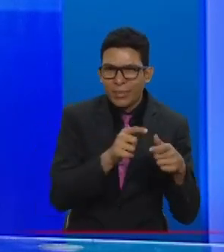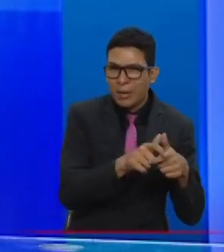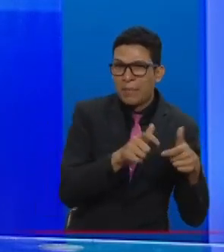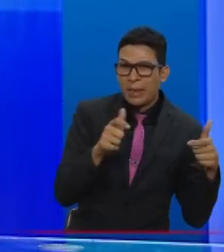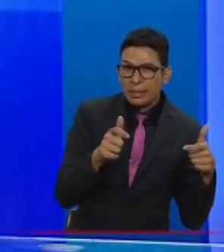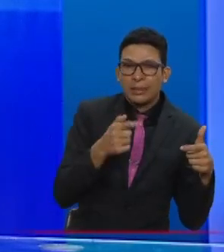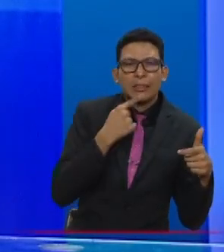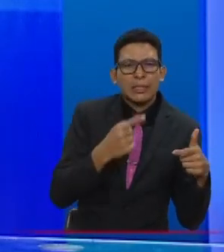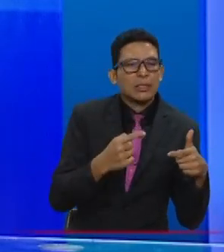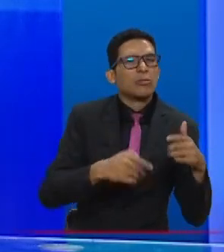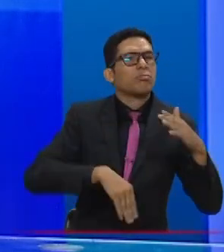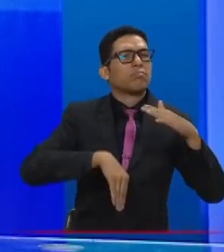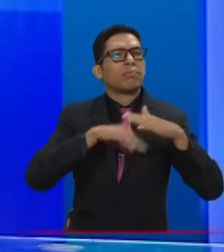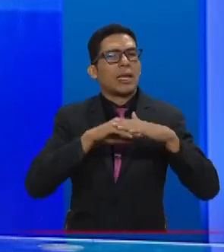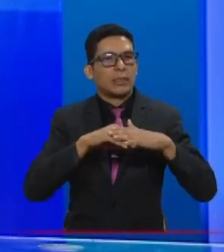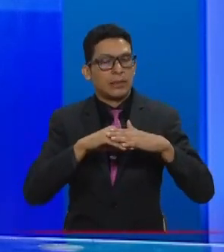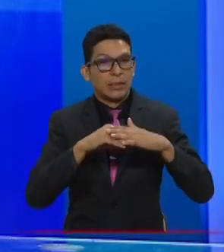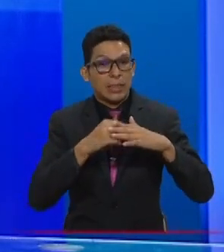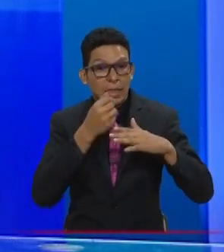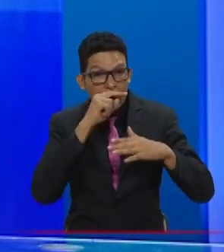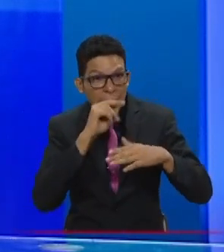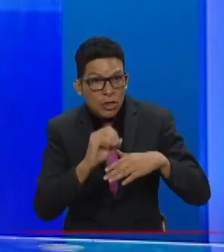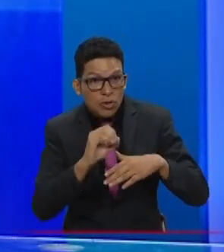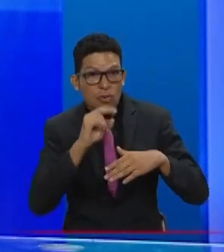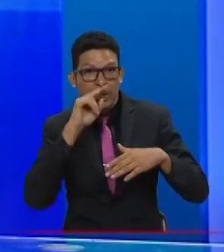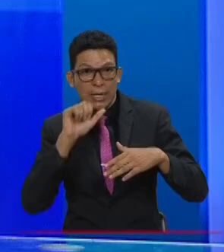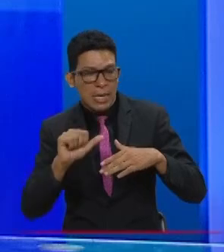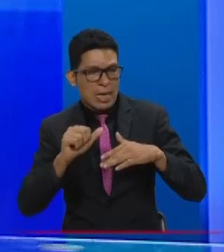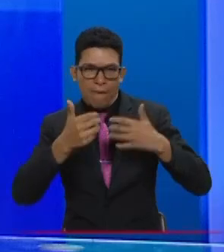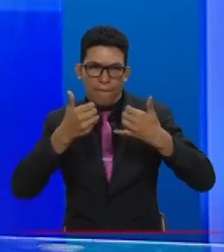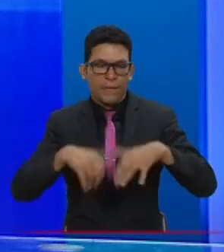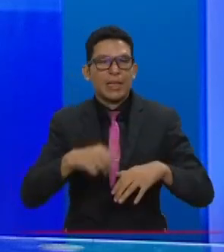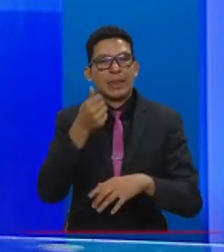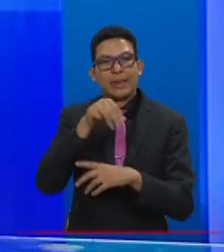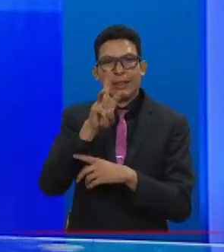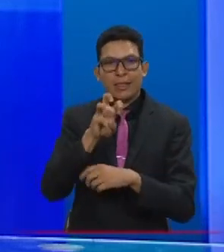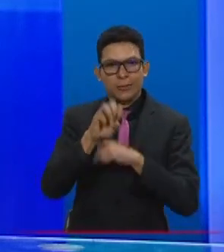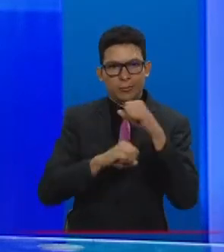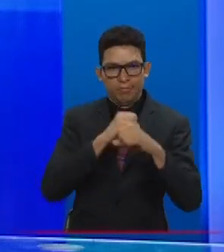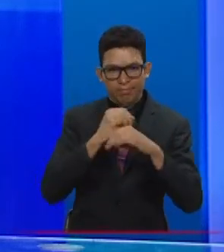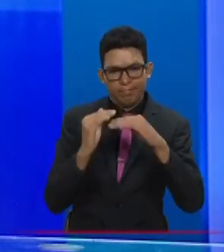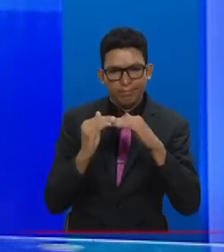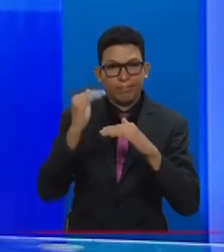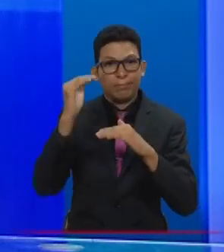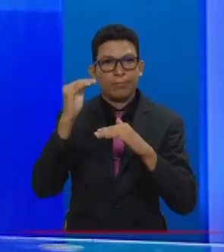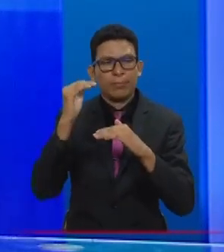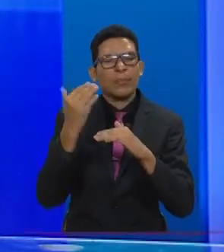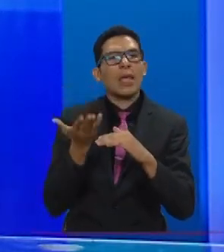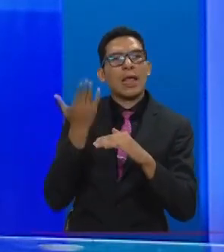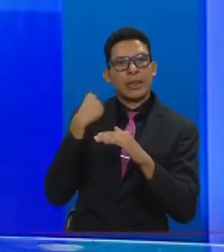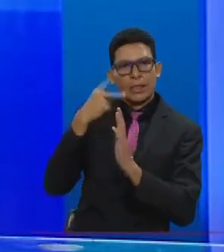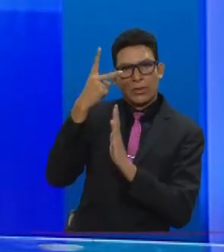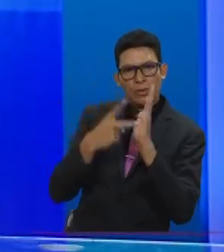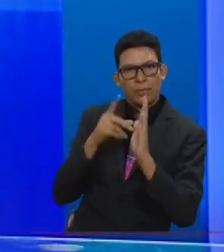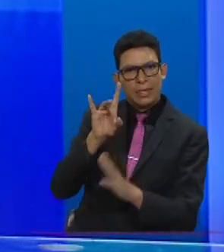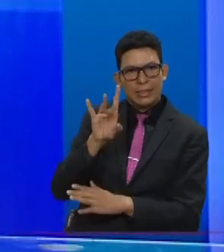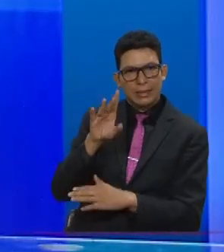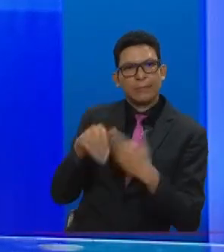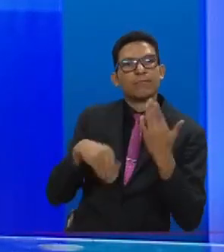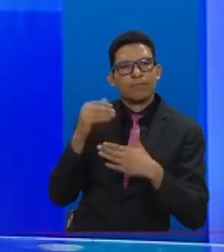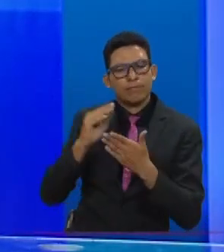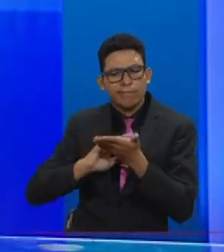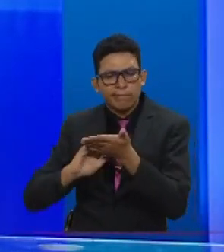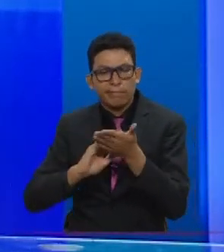casos se establece que una persona deja de ser niño o niña al cumplir los 18 años este debate se remonta a 2015 cuando se inició el